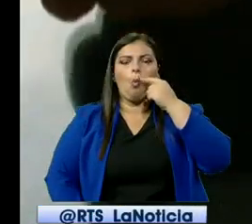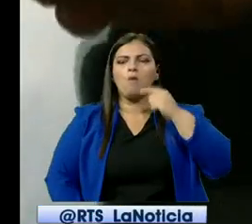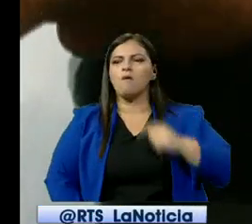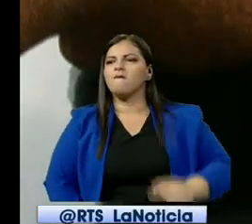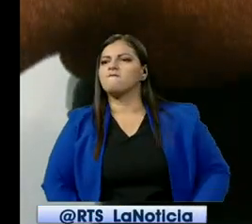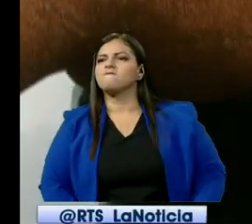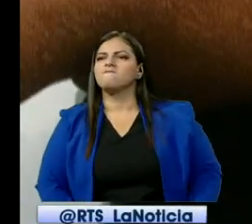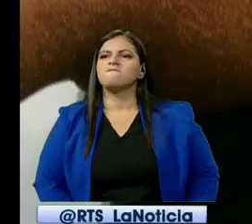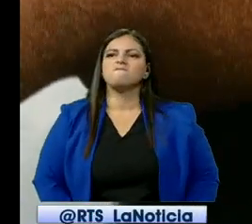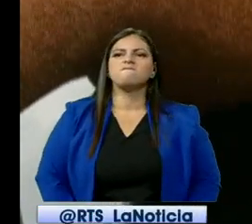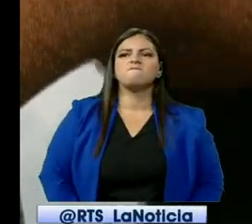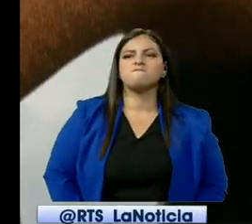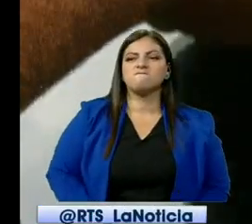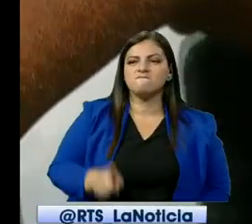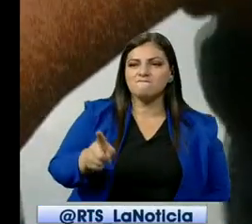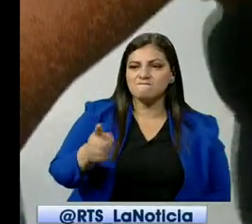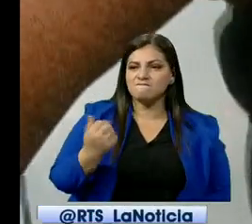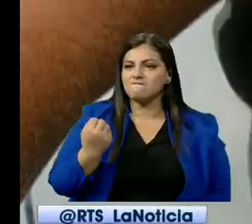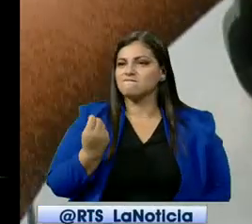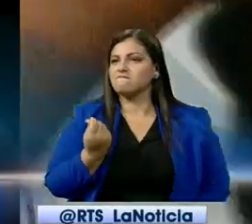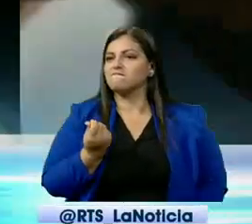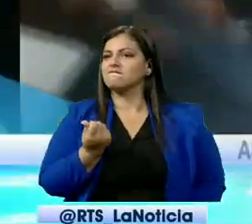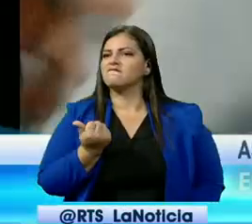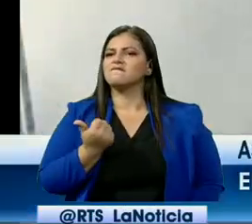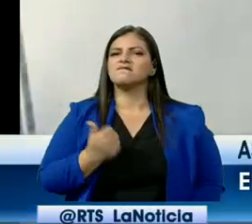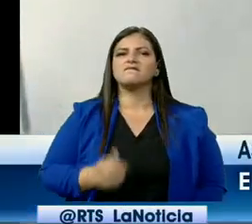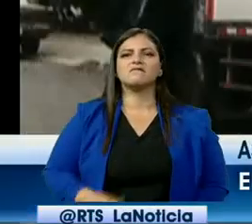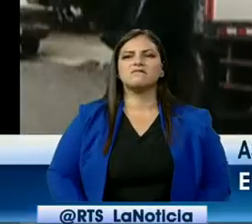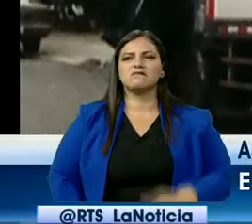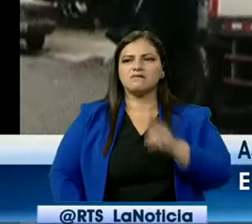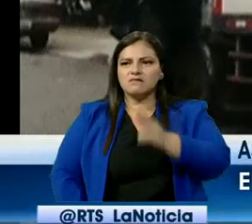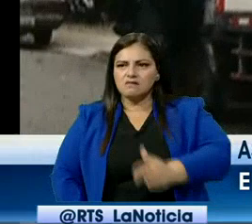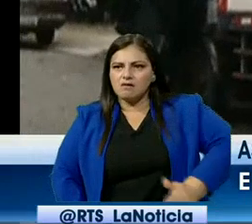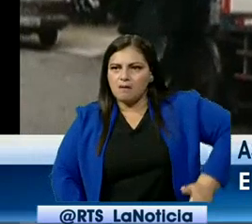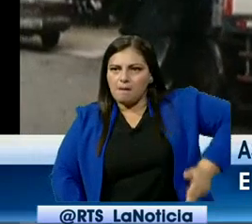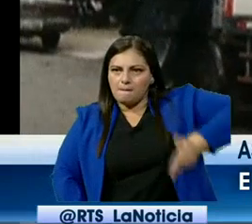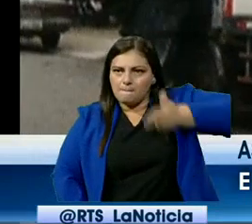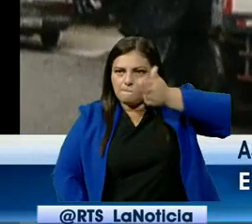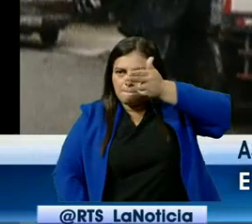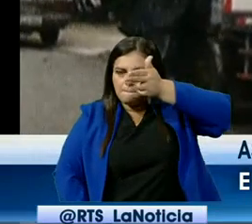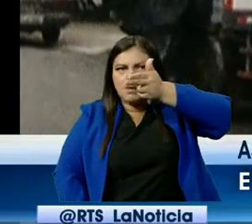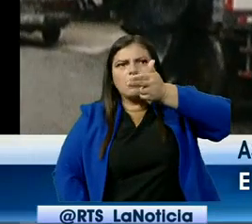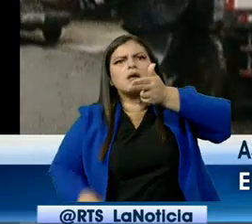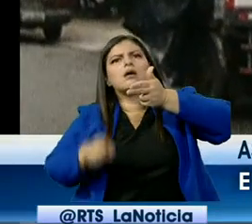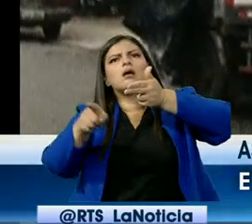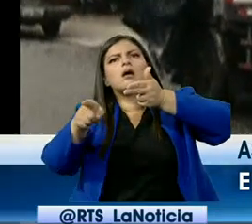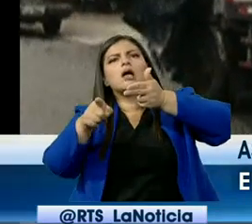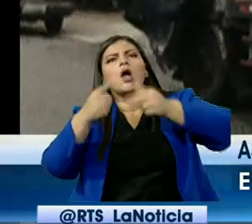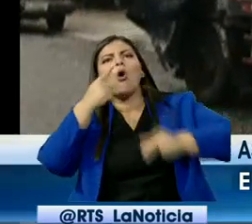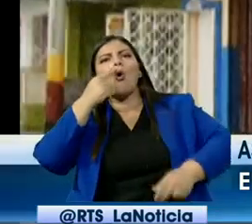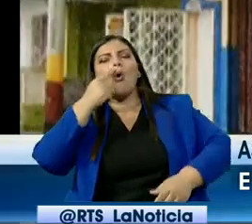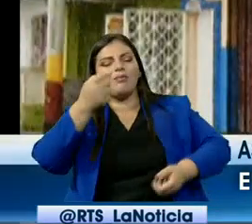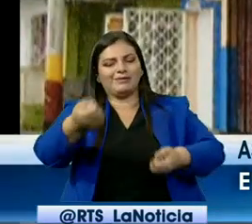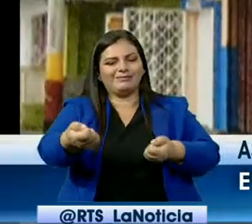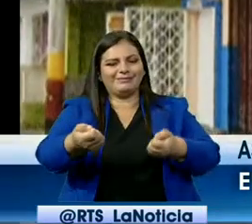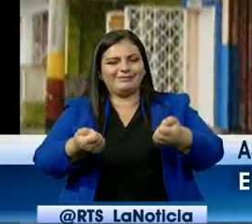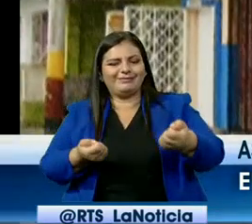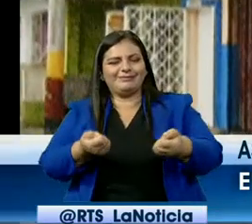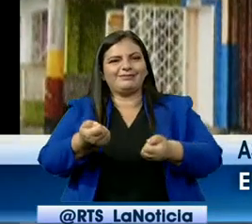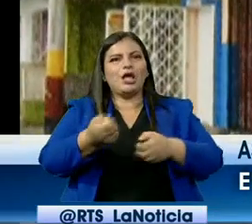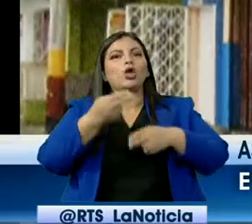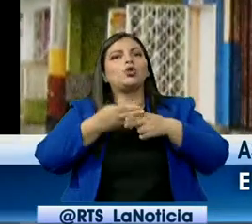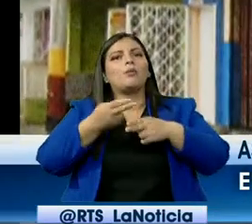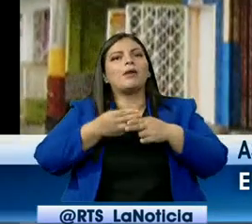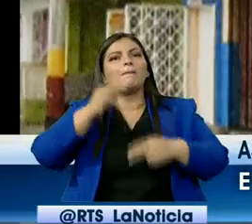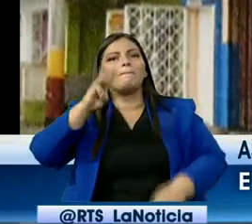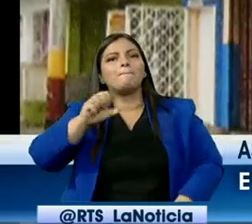Este es uno de los orificios que dejaron los proyectiles que ingresaron al furgón de Manuel Paucar Lema, que según testigos fue interceptado a unos